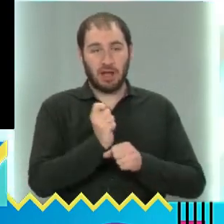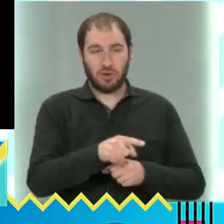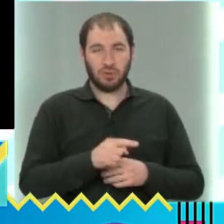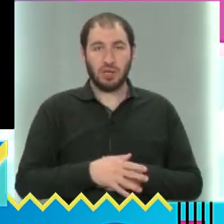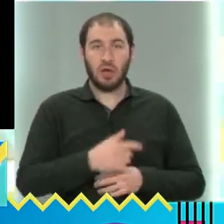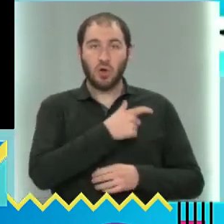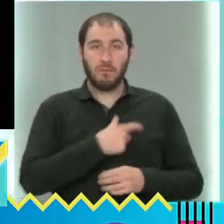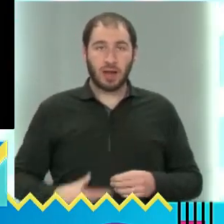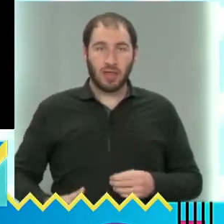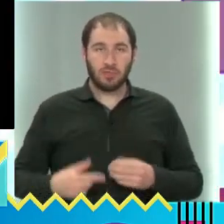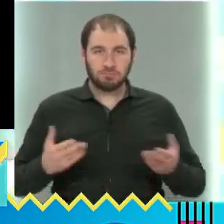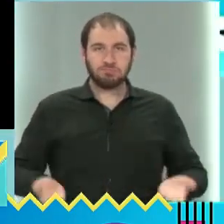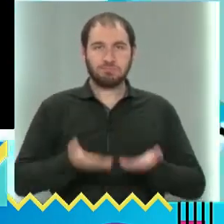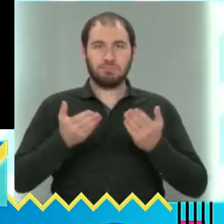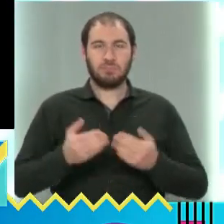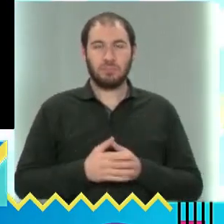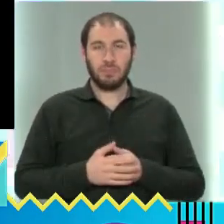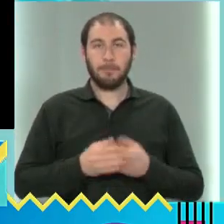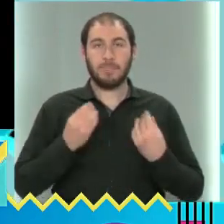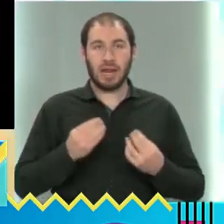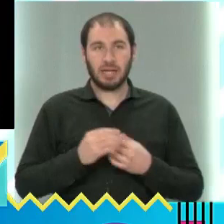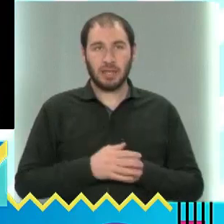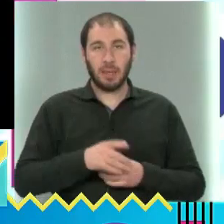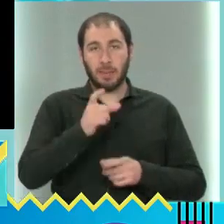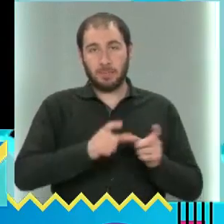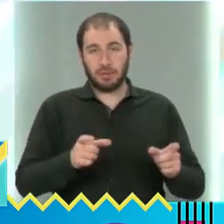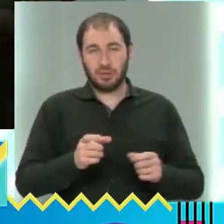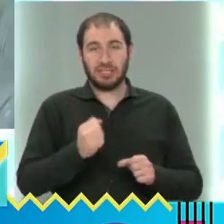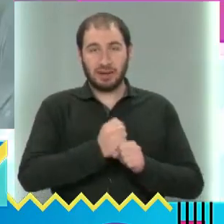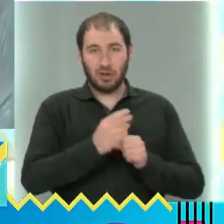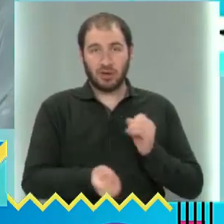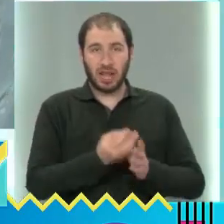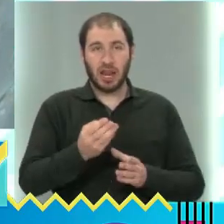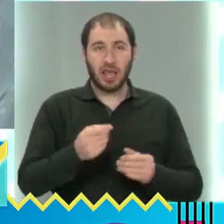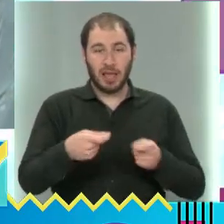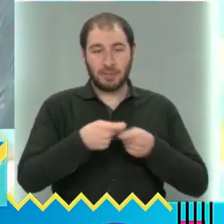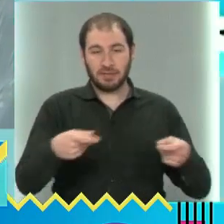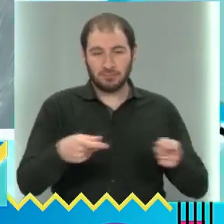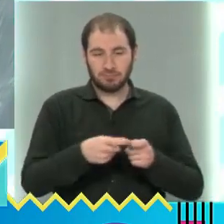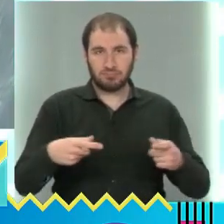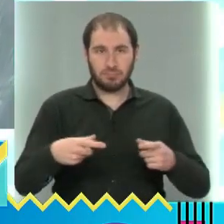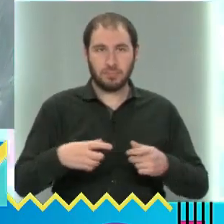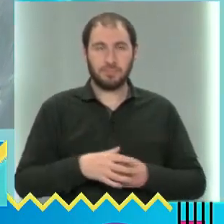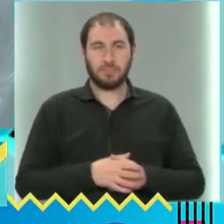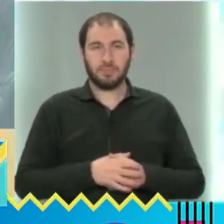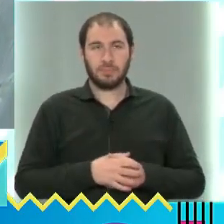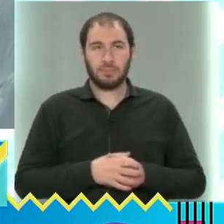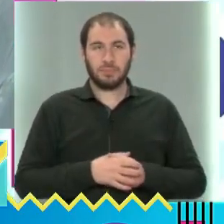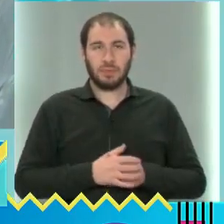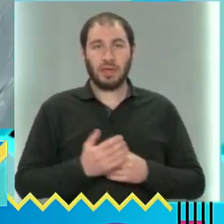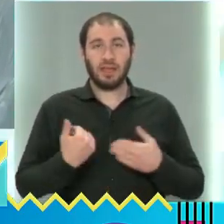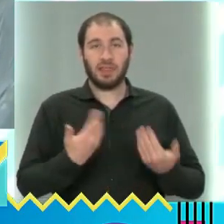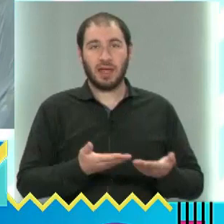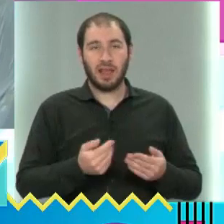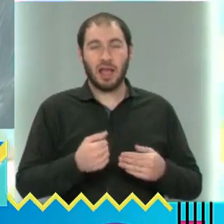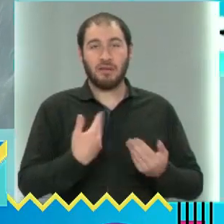El gobernador impulsó esto justamente para aquellos que generen empleos en las micro y pequeñas empresas, se les otorga